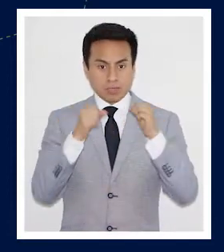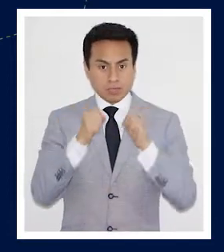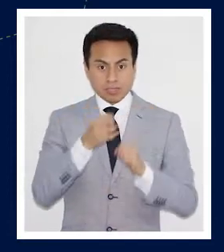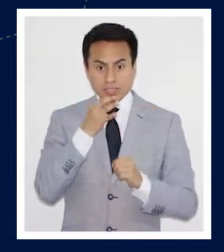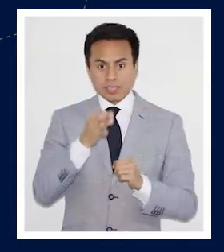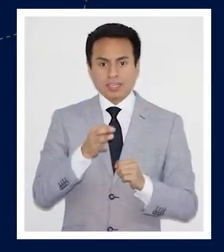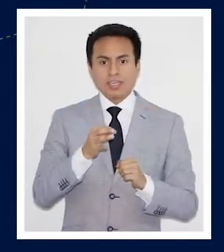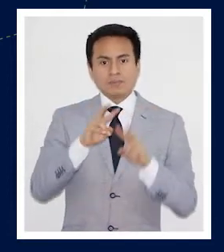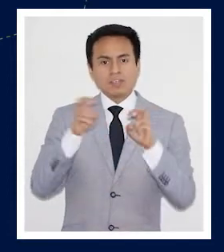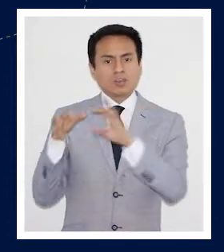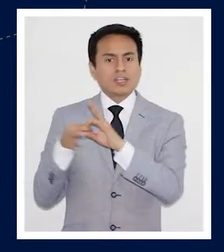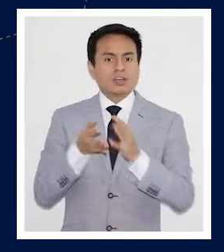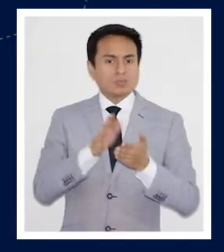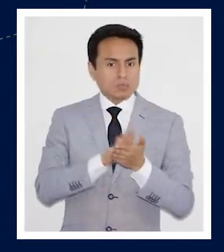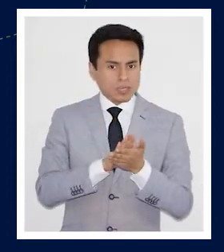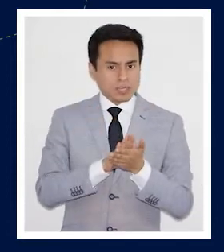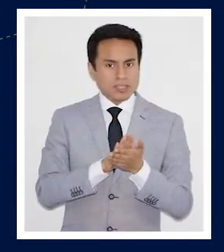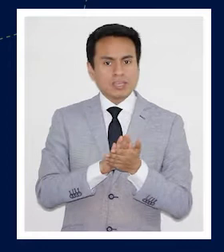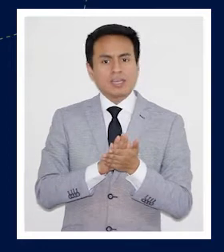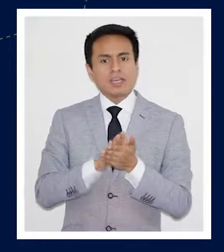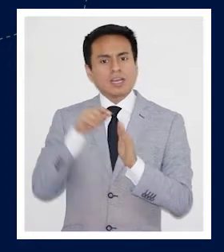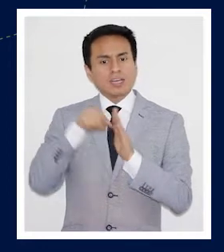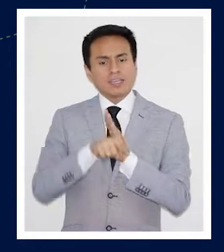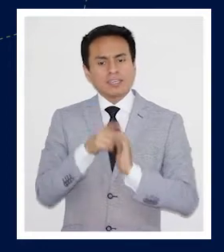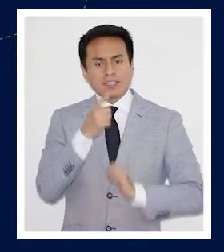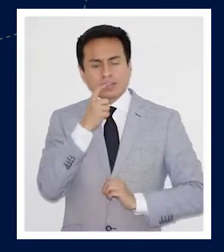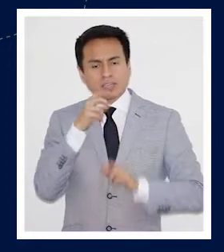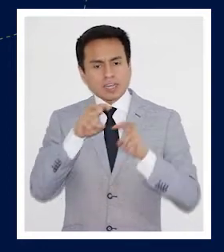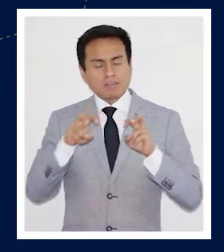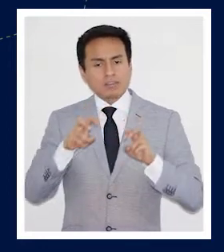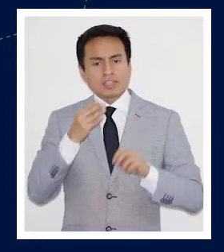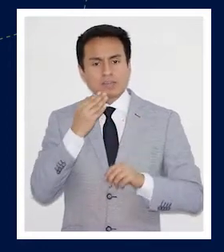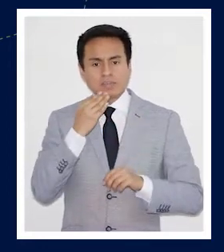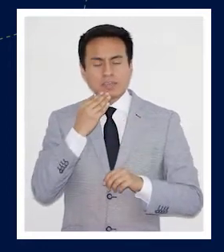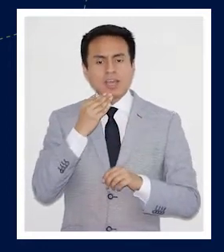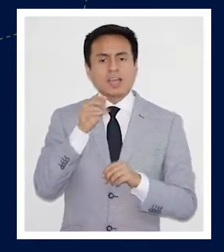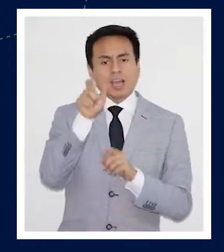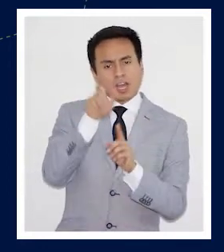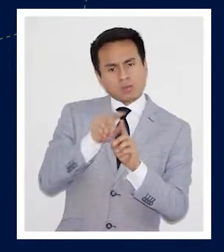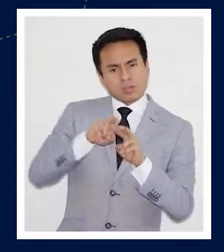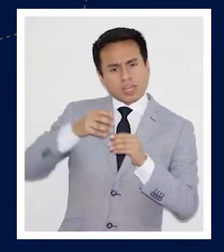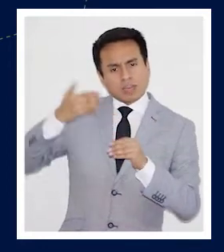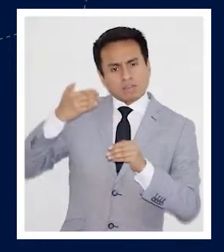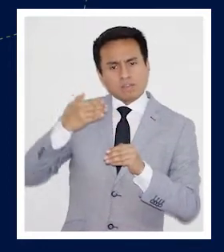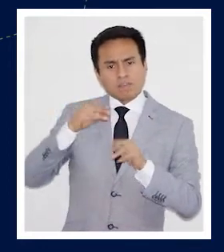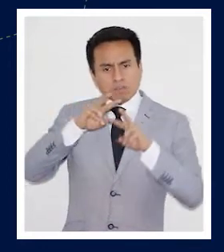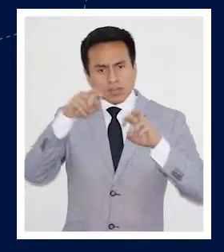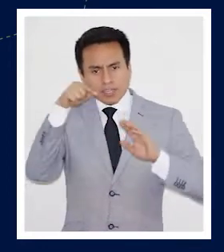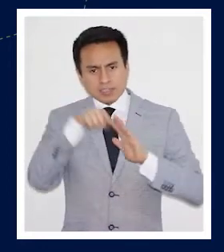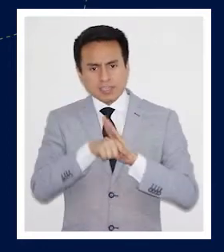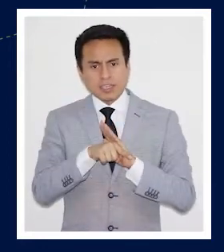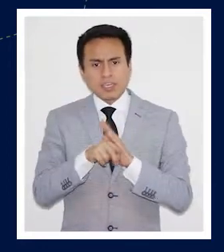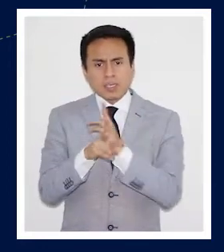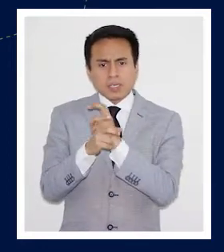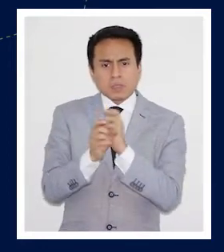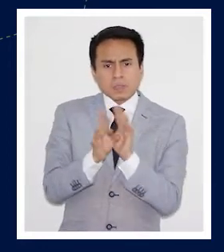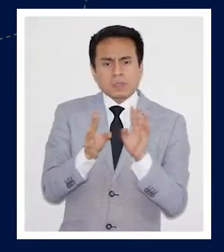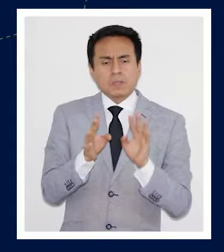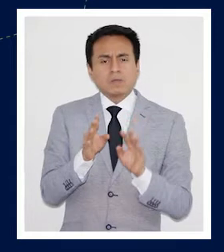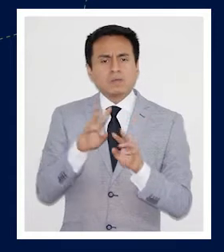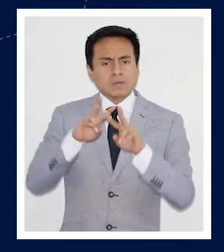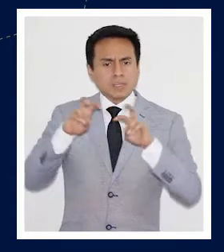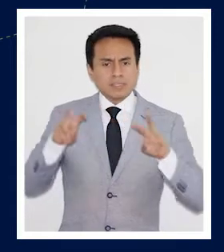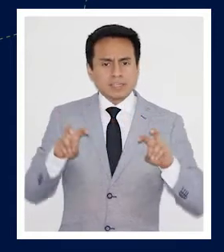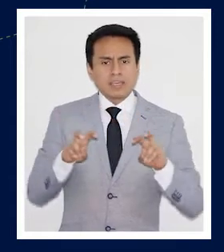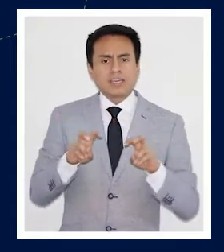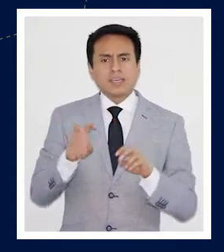ellas podemos nombrar la tanatología, dactiloscopía, odontología forense, antropología forense,